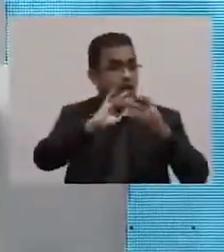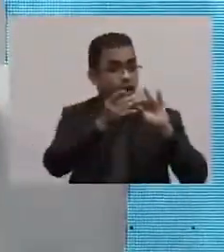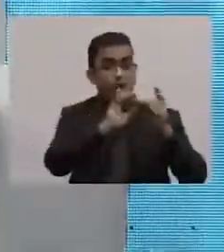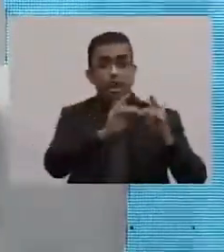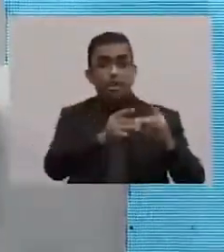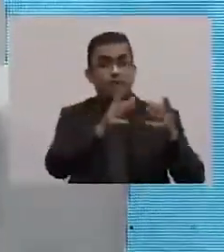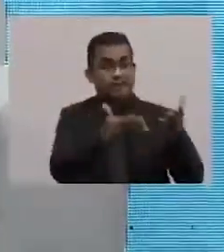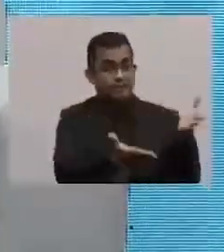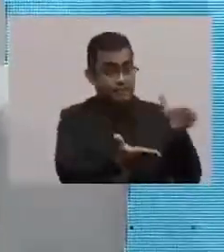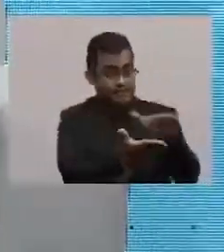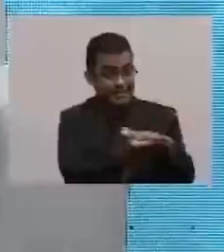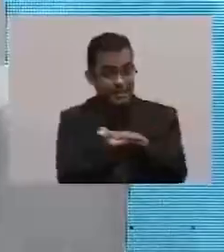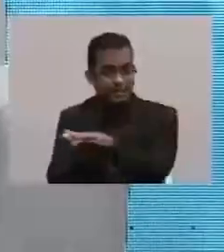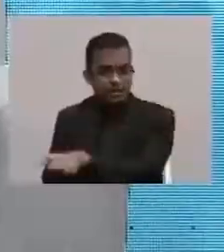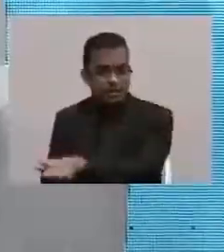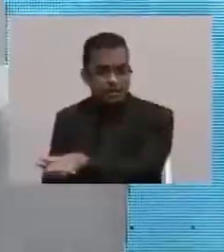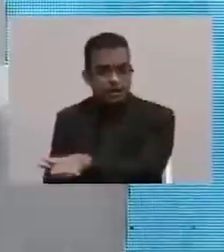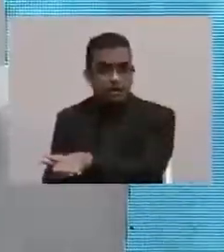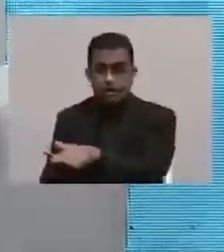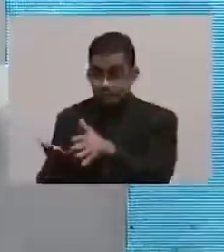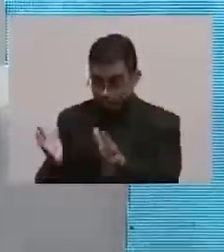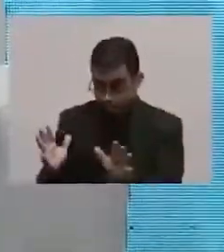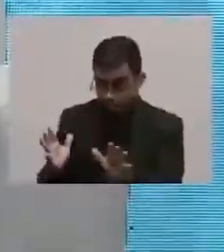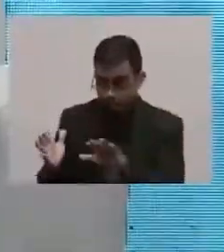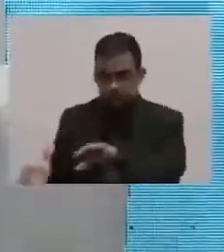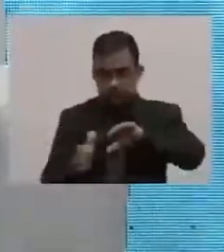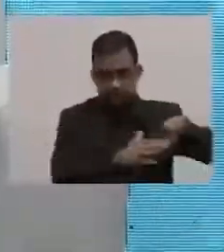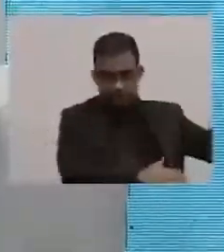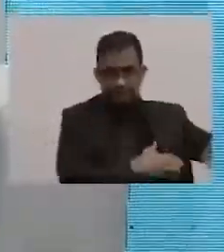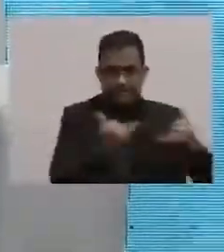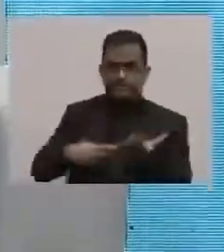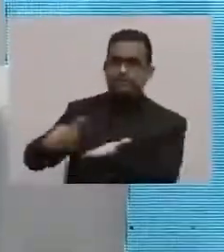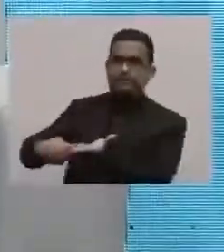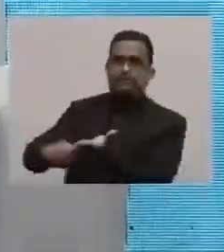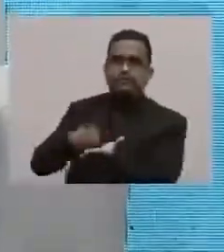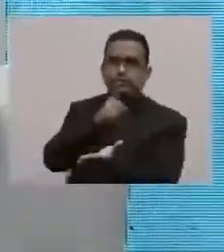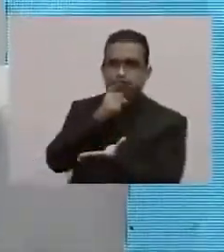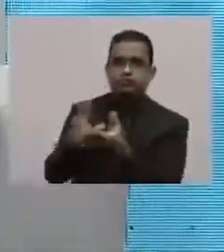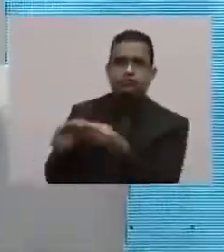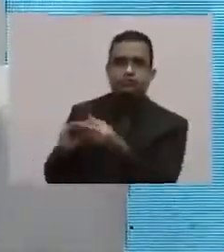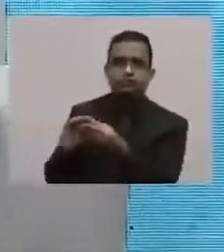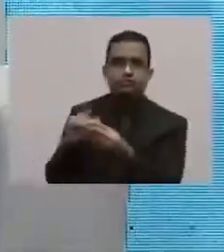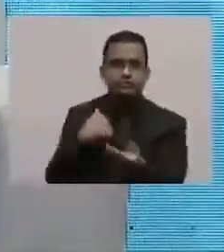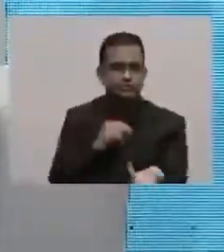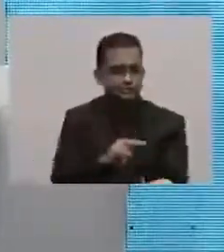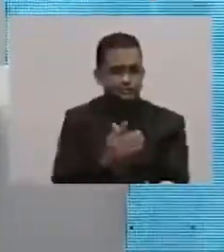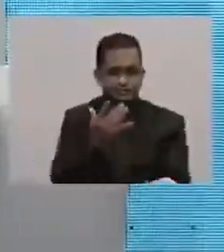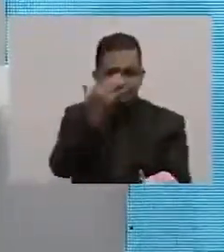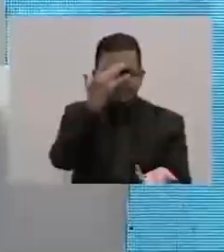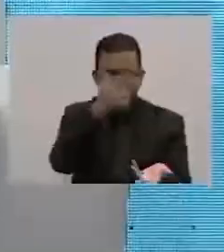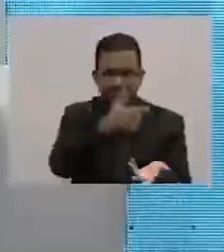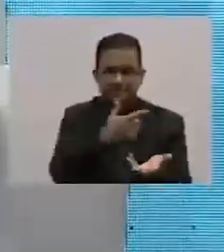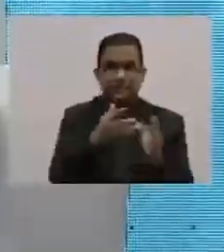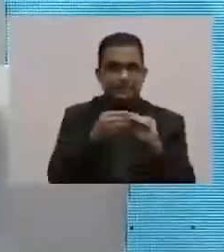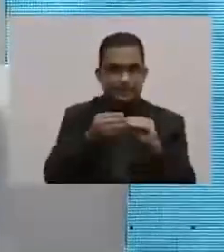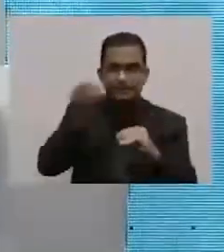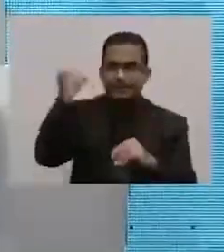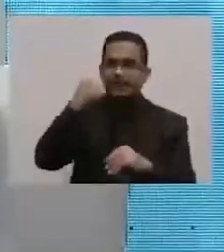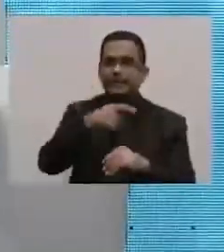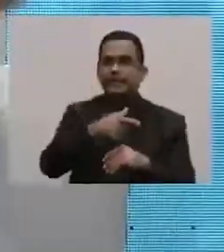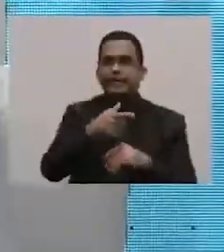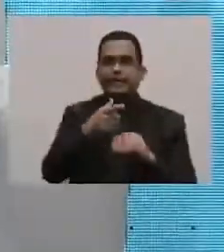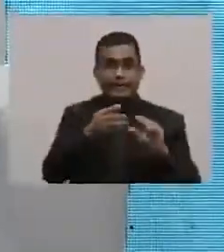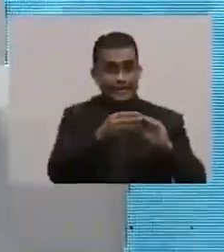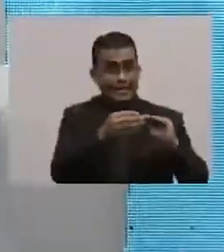en situaciones distintas a lo largo de estos años encontrar un funcionario que se faja a defender un postulado, proyecta por eso, dice